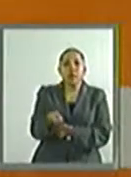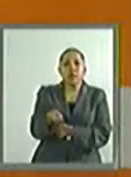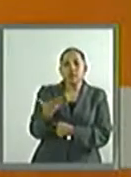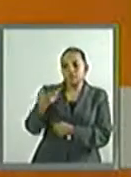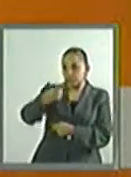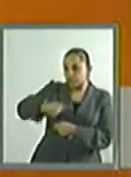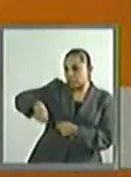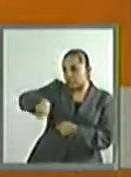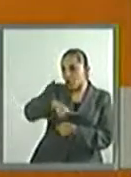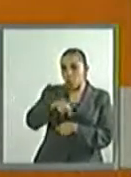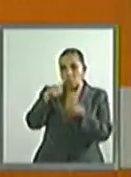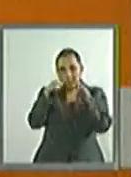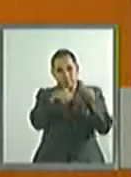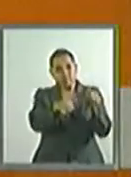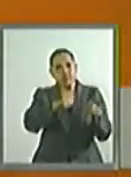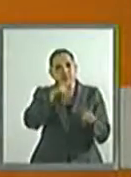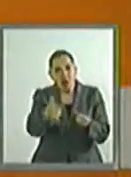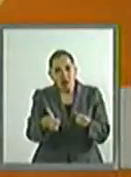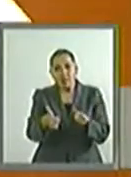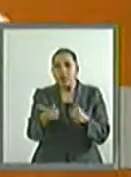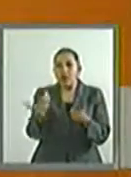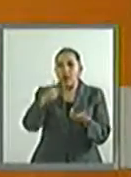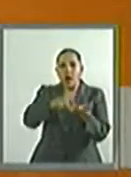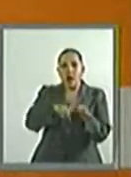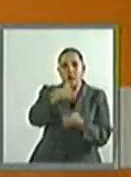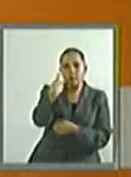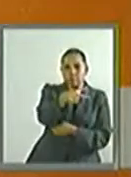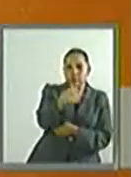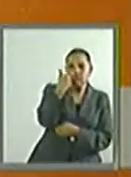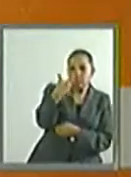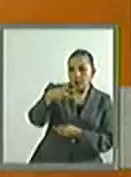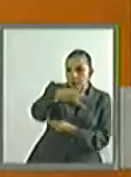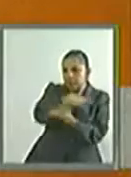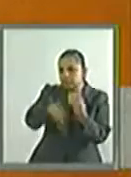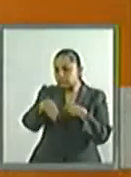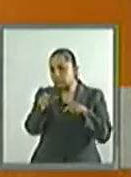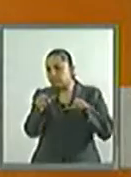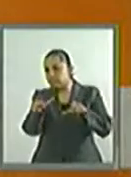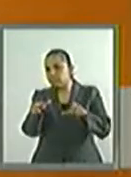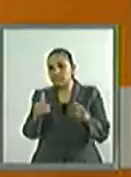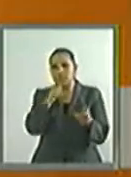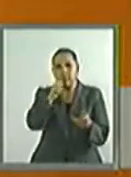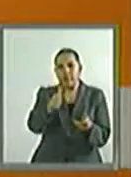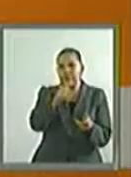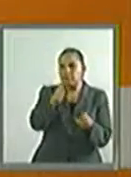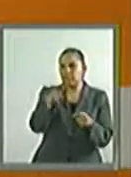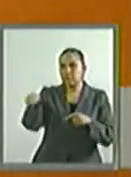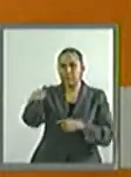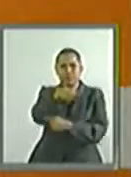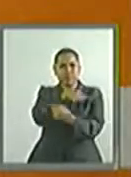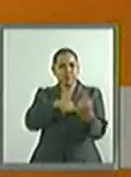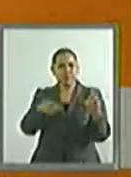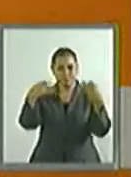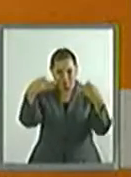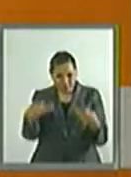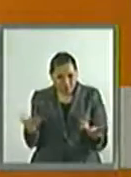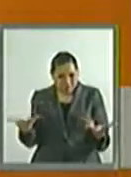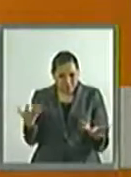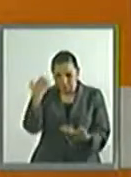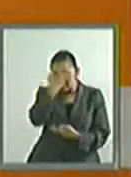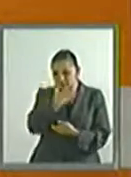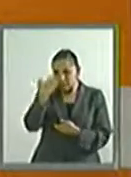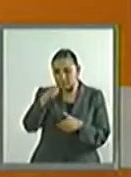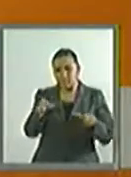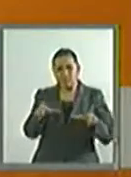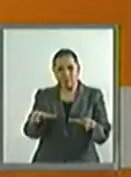prácticas en el ejercicio de los recursos. Y bueno, en México el nivel de la impunidad